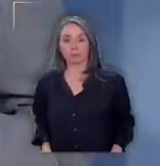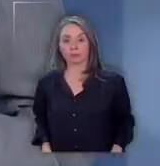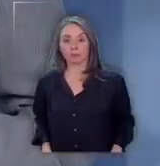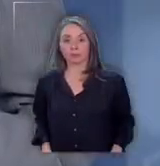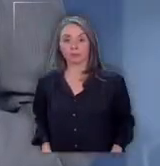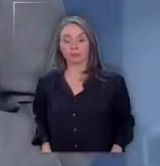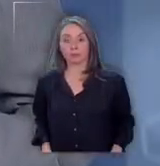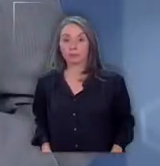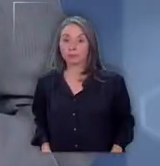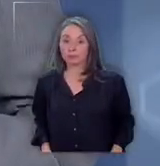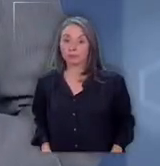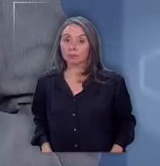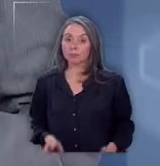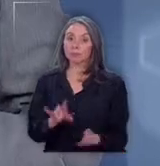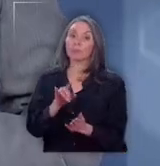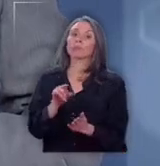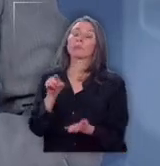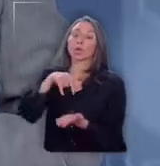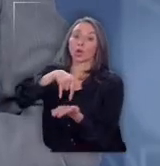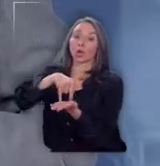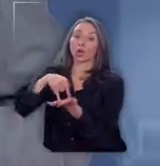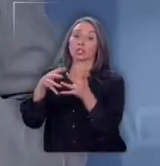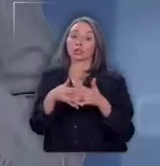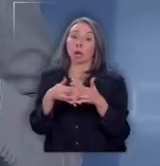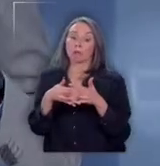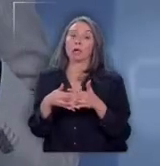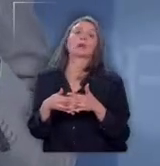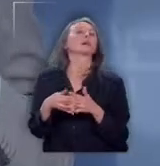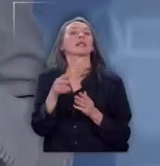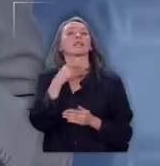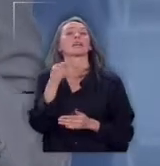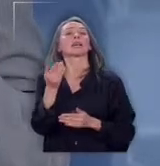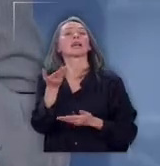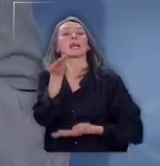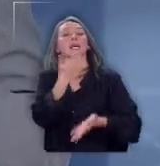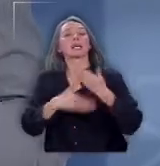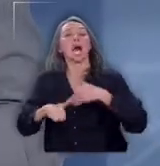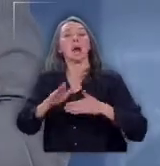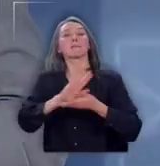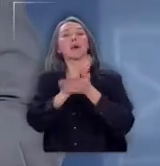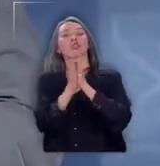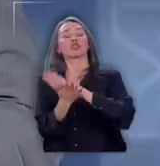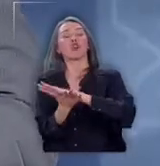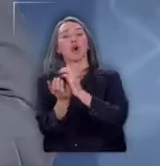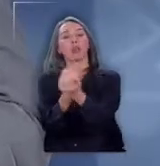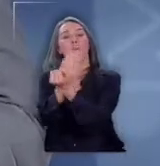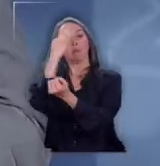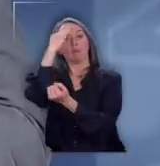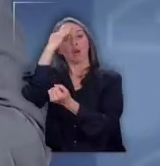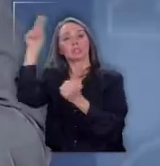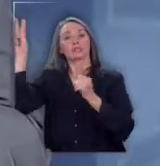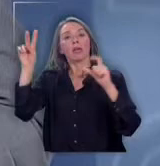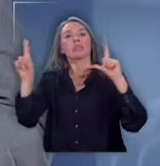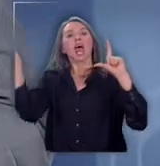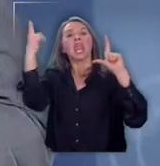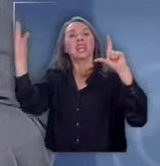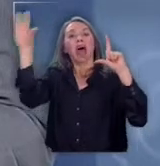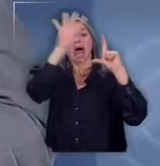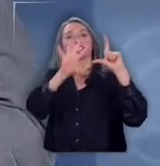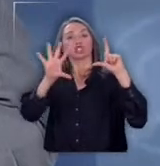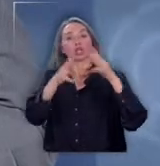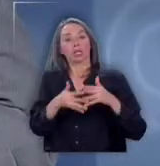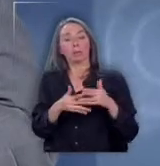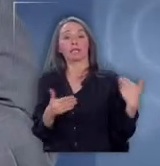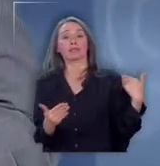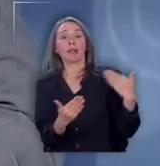mascarillas el congreso estadounidense propuso la reestructuración de toda la policía a nivel nacional esto en el mismo día en que se cumple